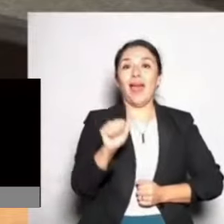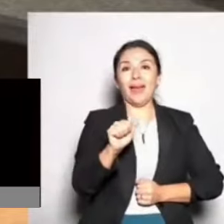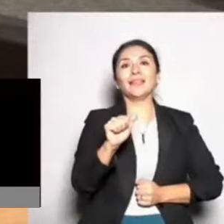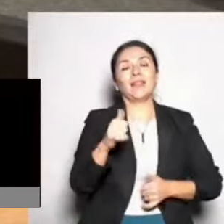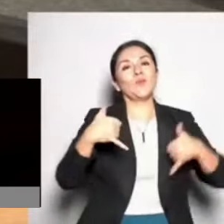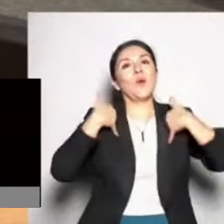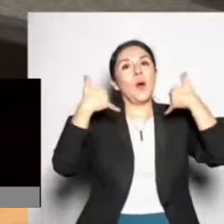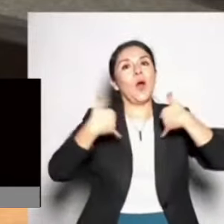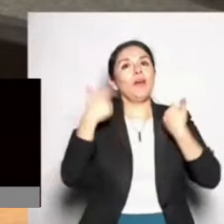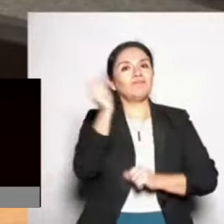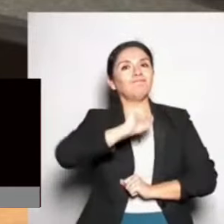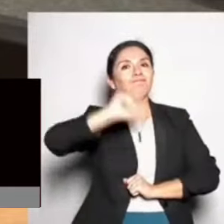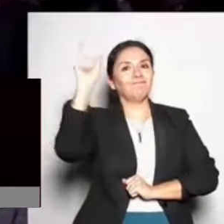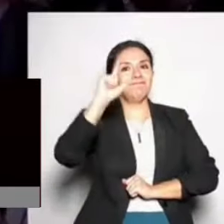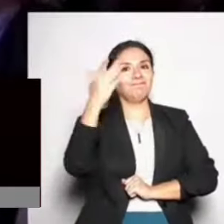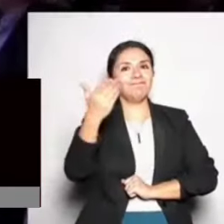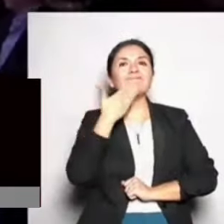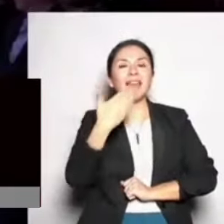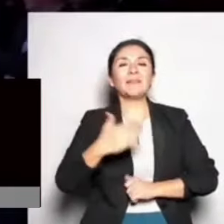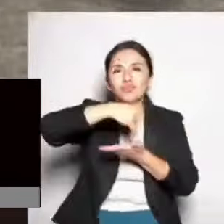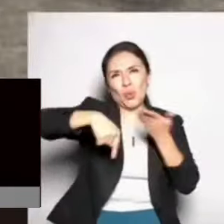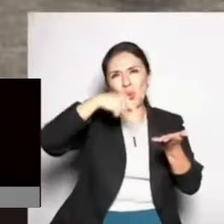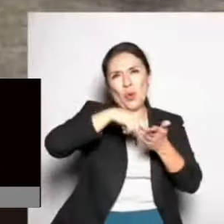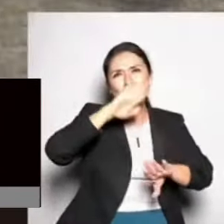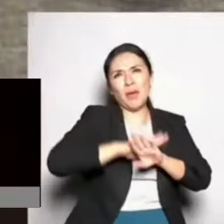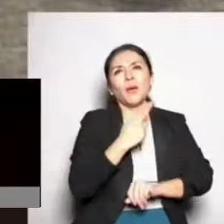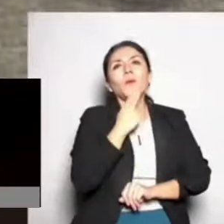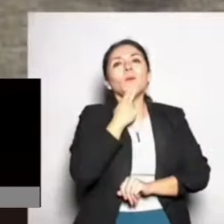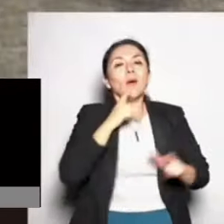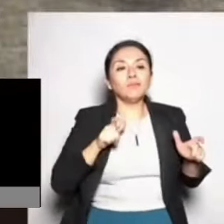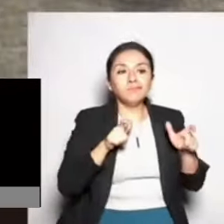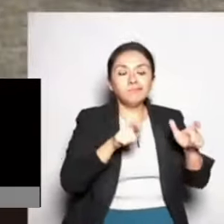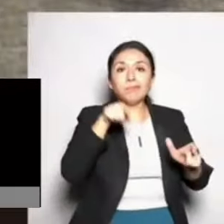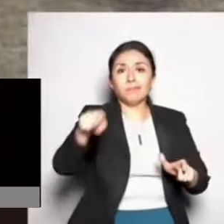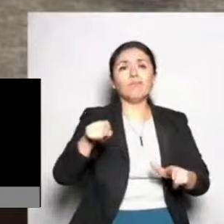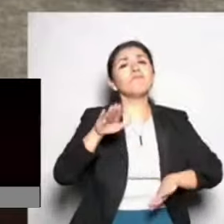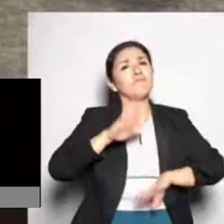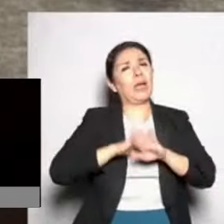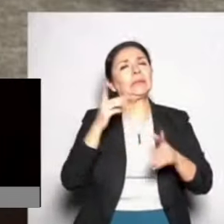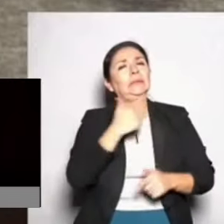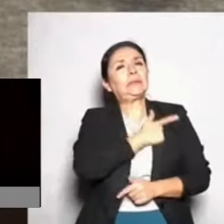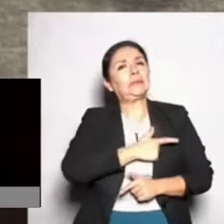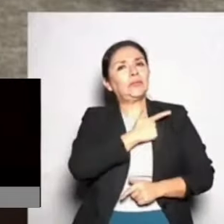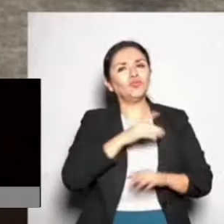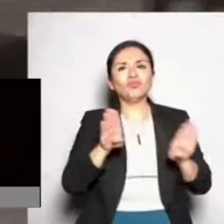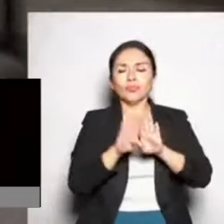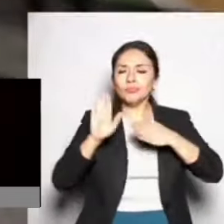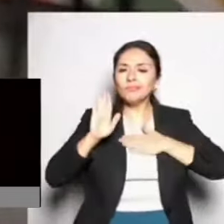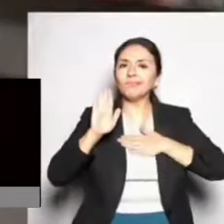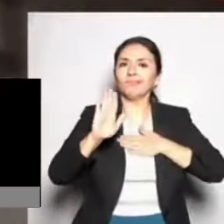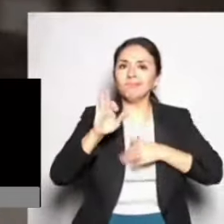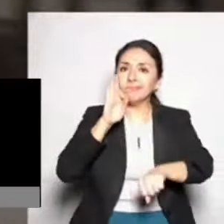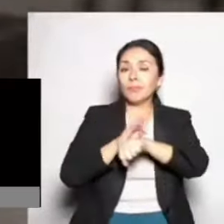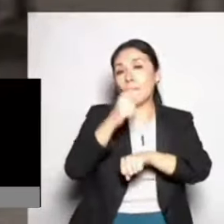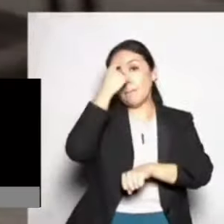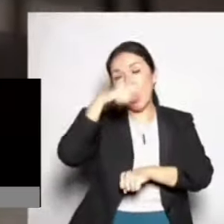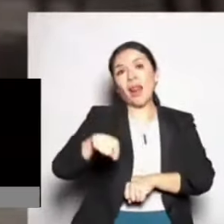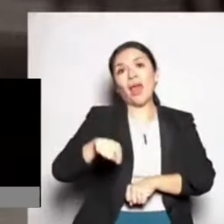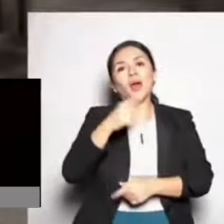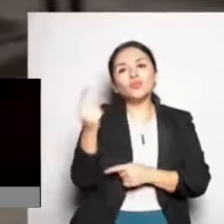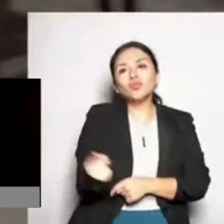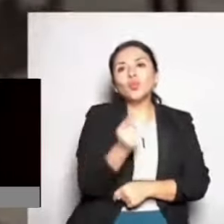metropolitanos justamente van a ser los temas ambientales porque es imposible entender eh los temas ambientales eh